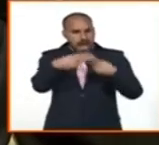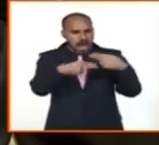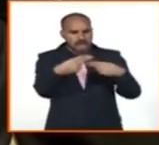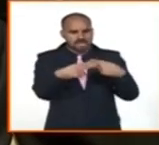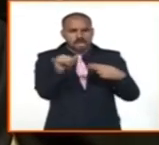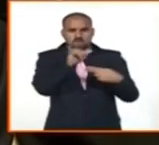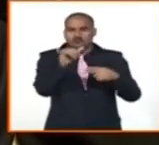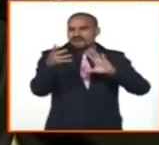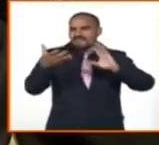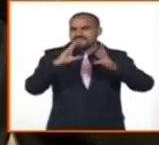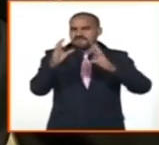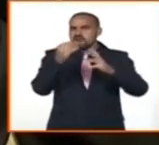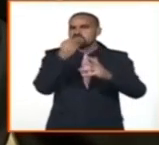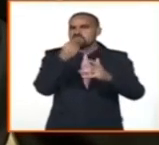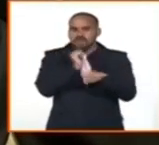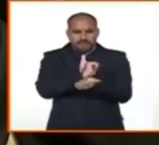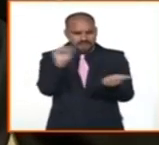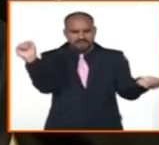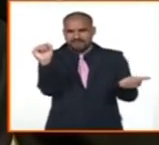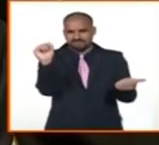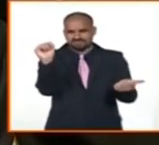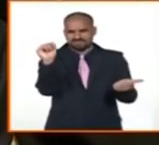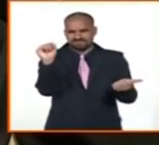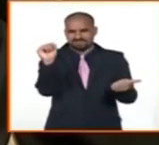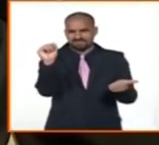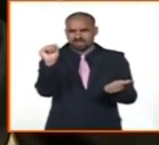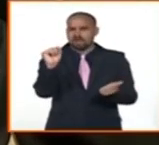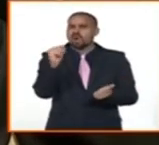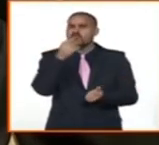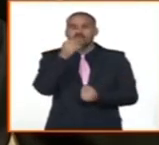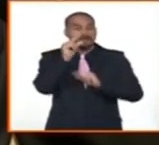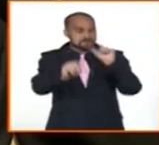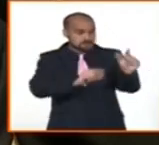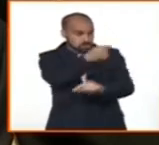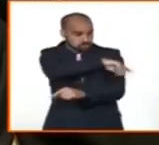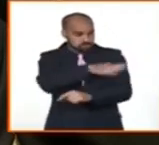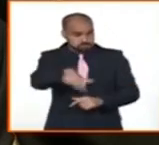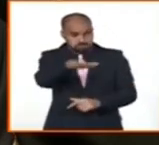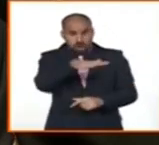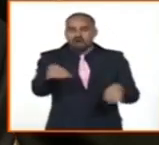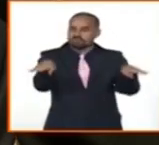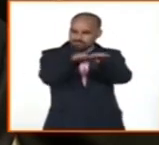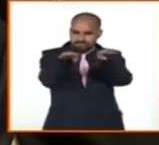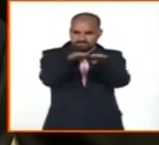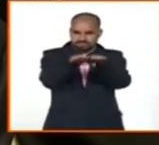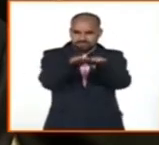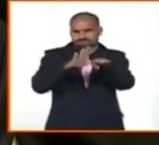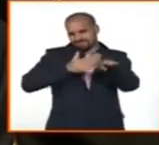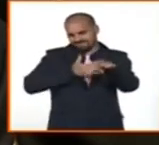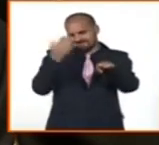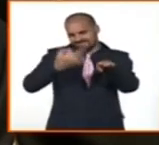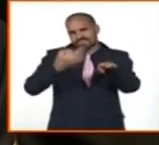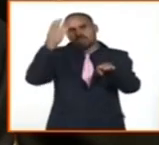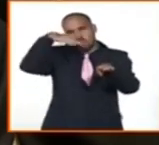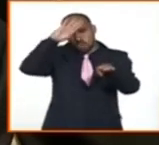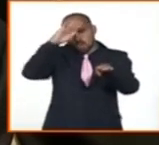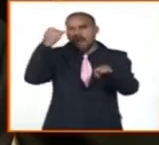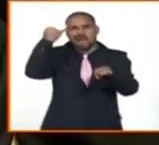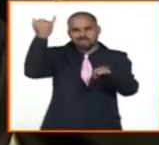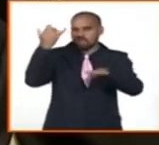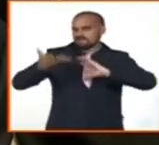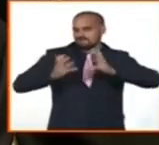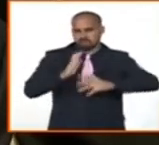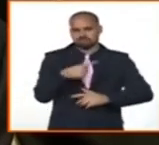de liberación nacional, de justicia social y, por supuesto, cubanísima. Esa es nuestra ideología y la